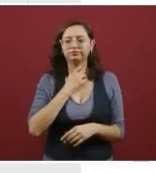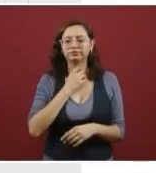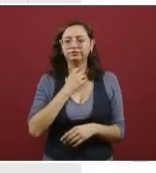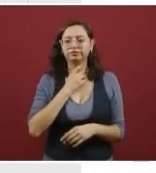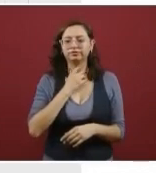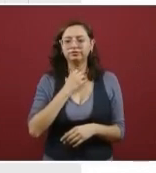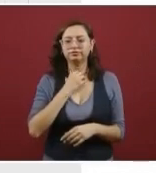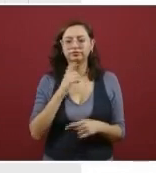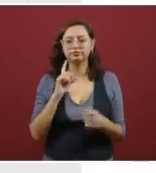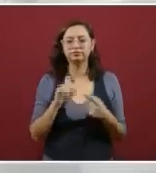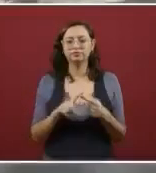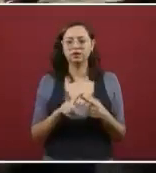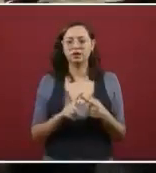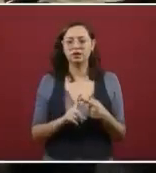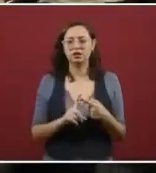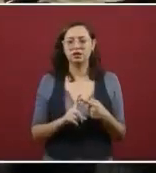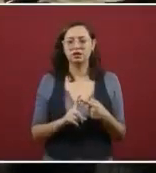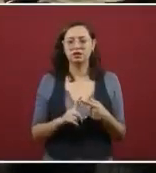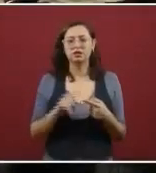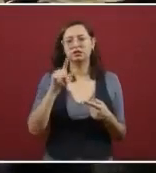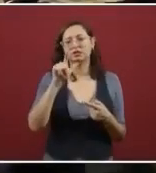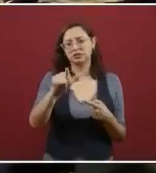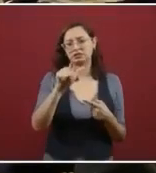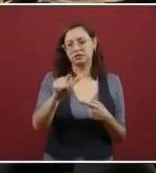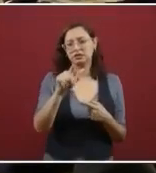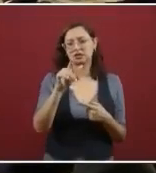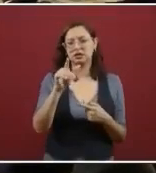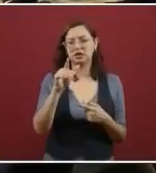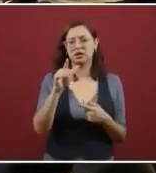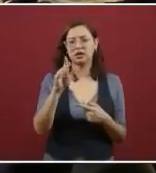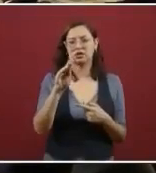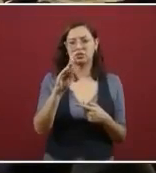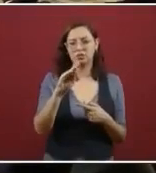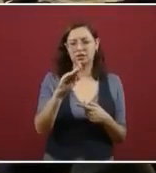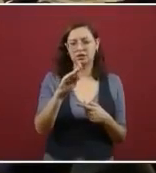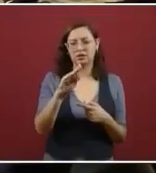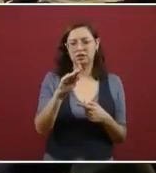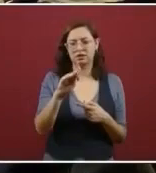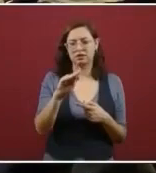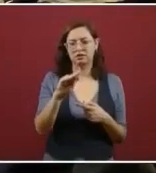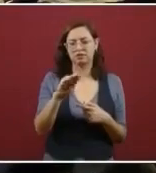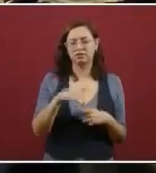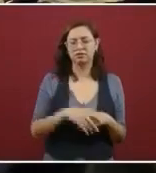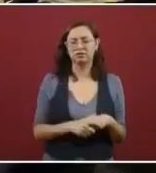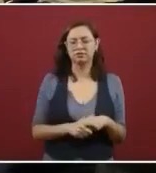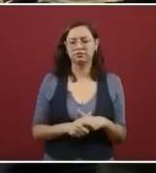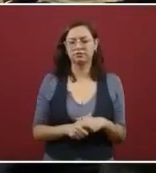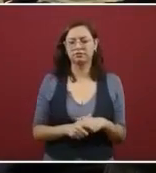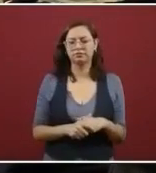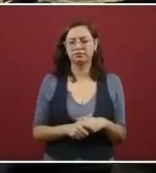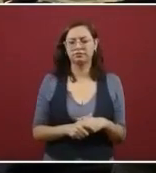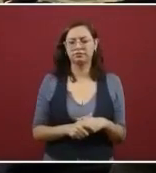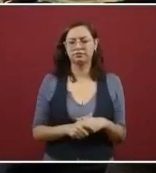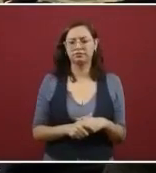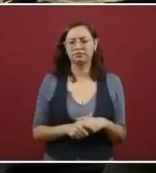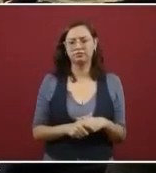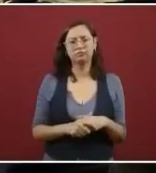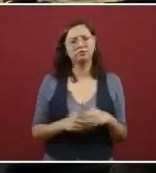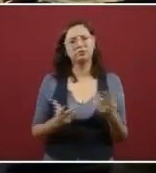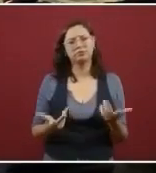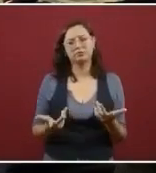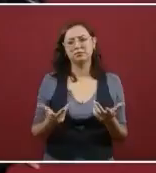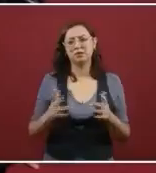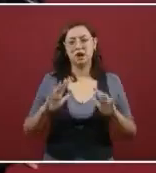En el caso de nosotros, sí. 17.90. Litro. El litro. En el caso del tope inflacionario